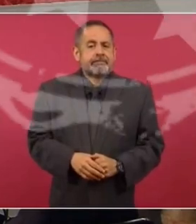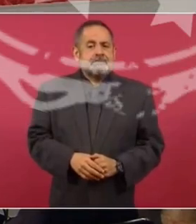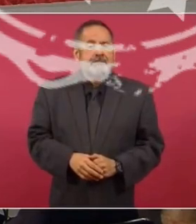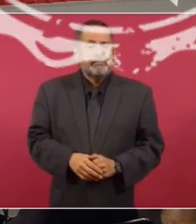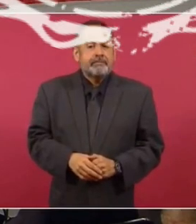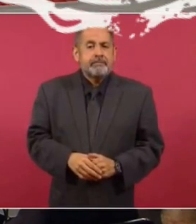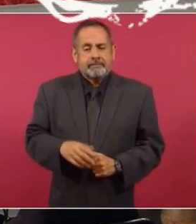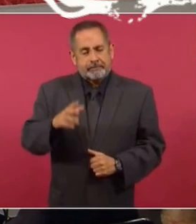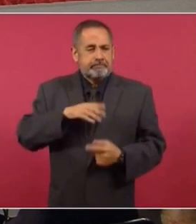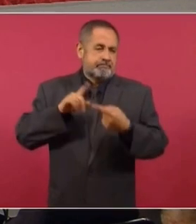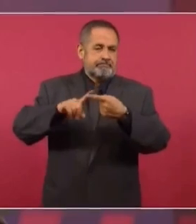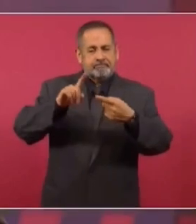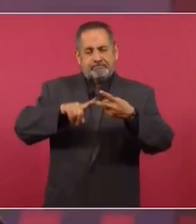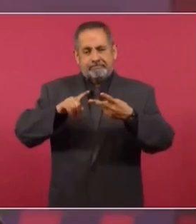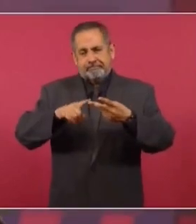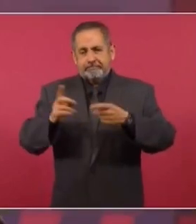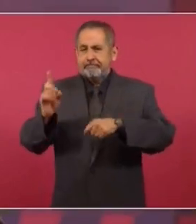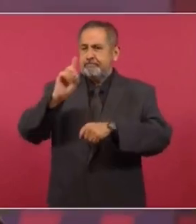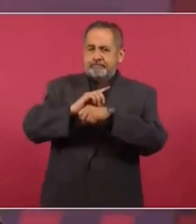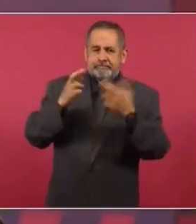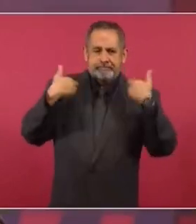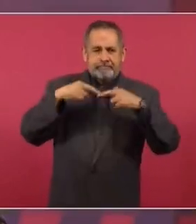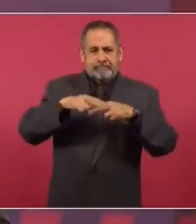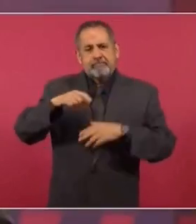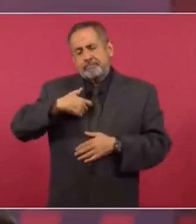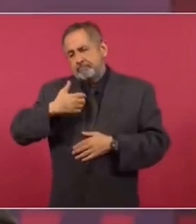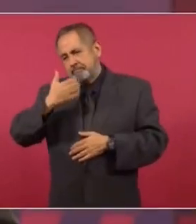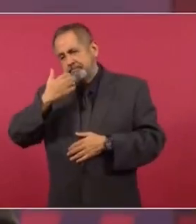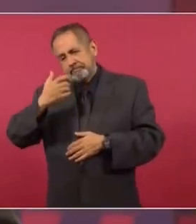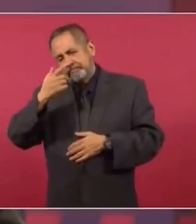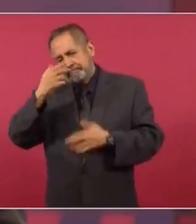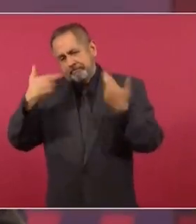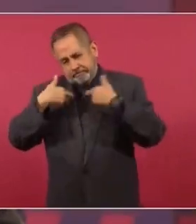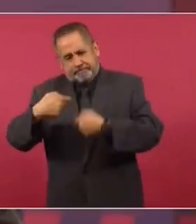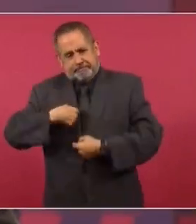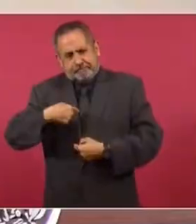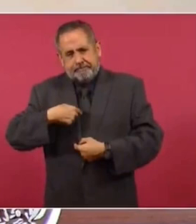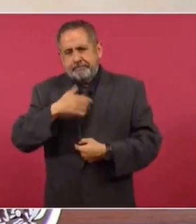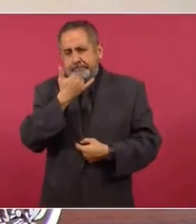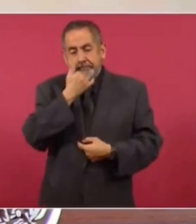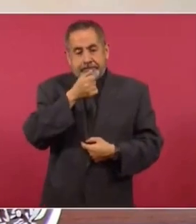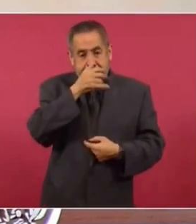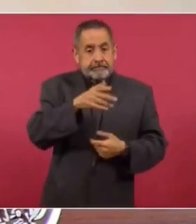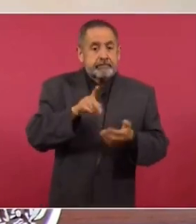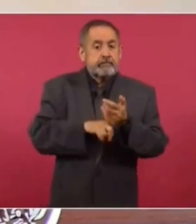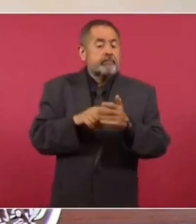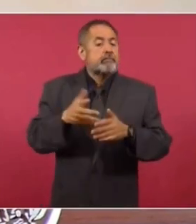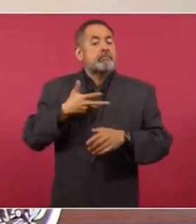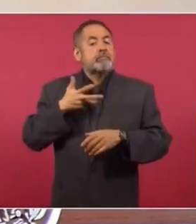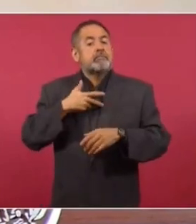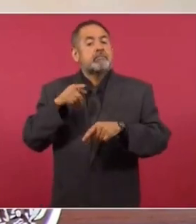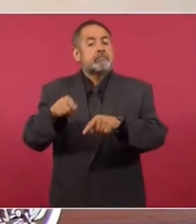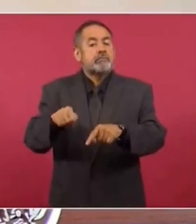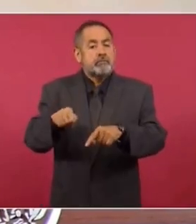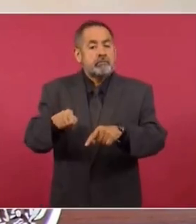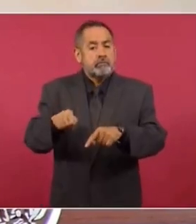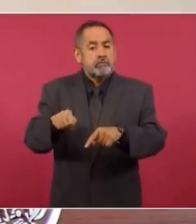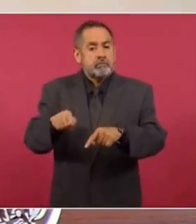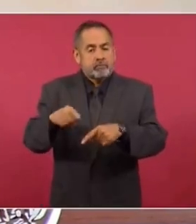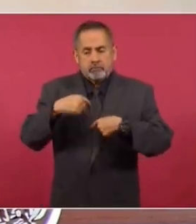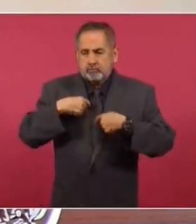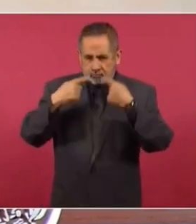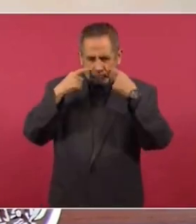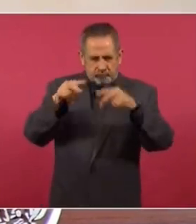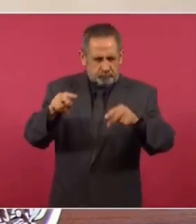viene mi protesta Y como decía del maestro y Soy maestra me la perdonarán teníamos cuando yo veo